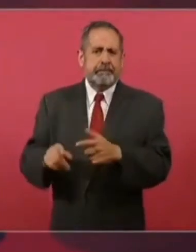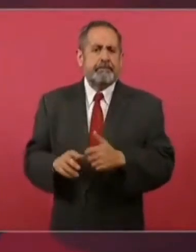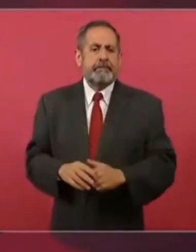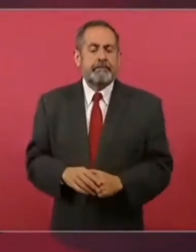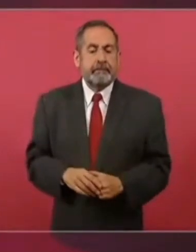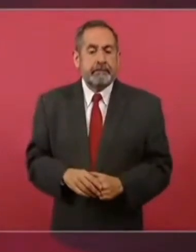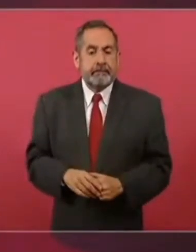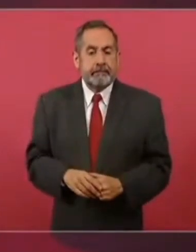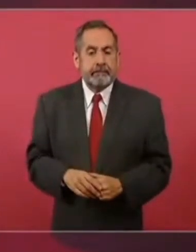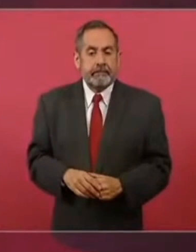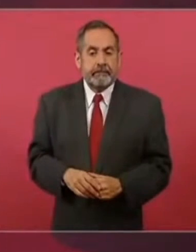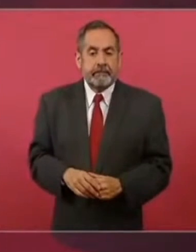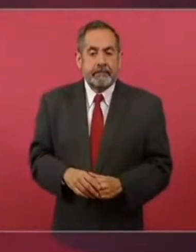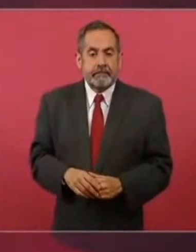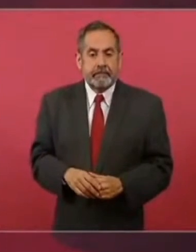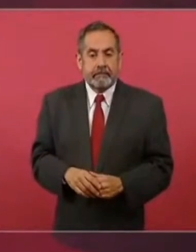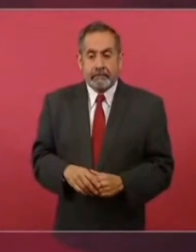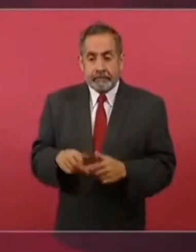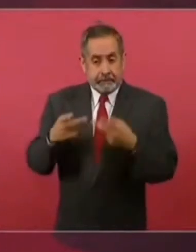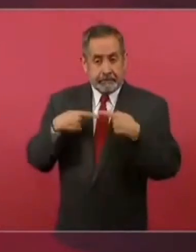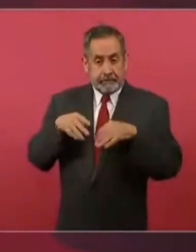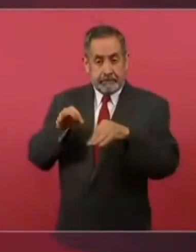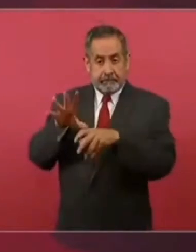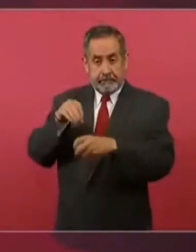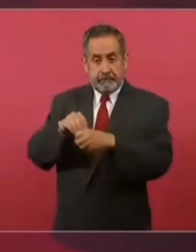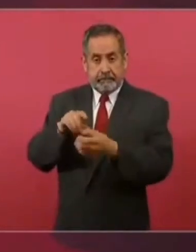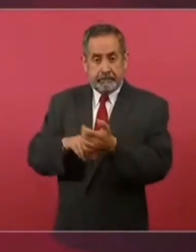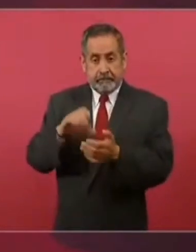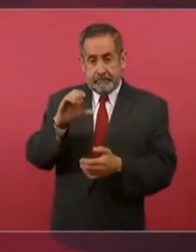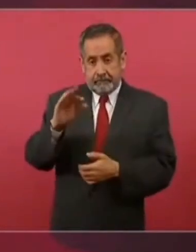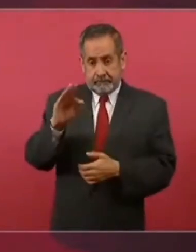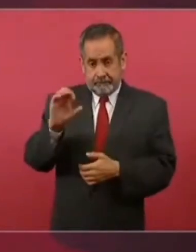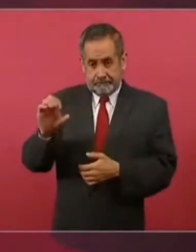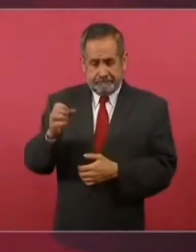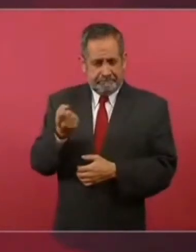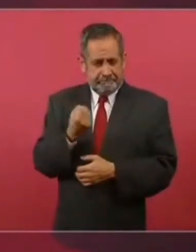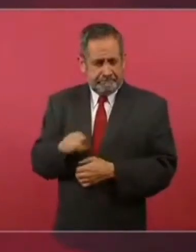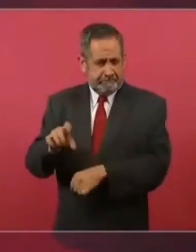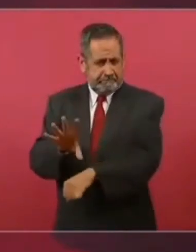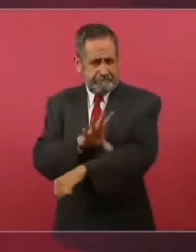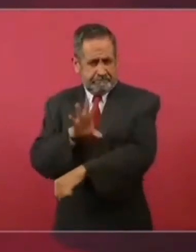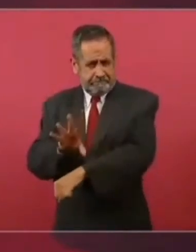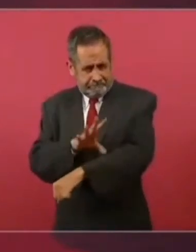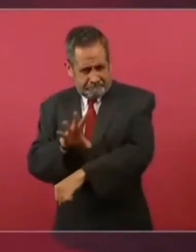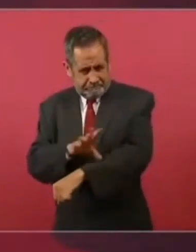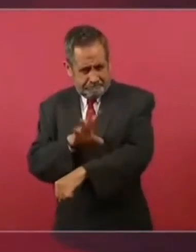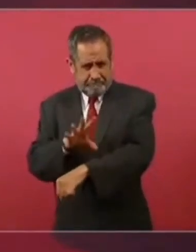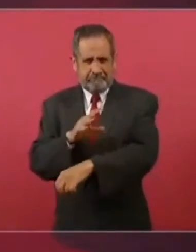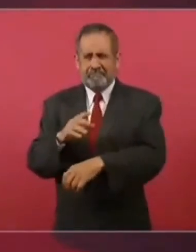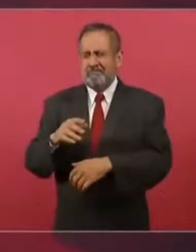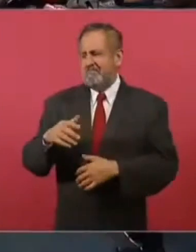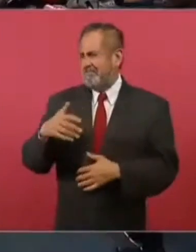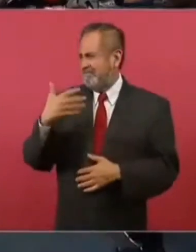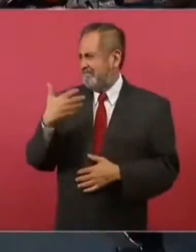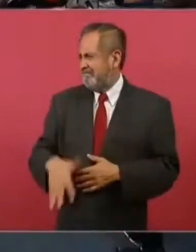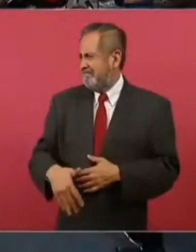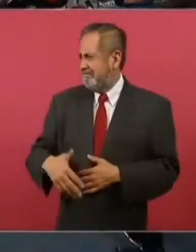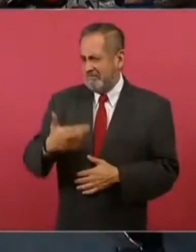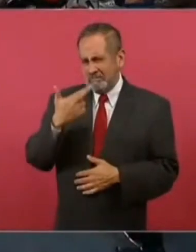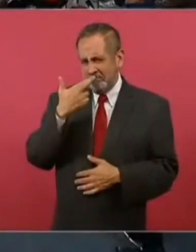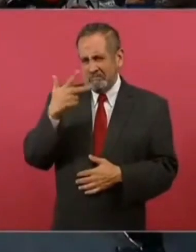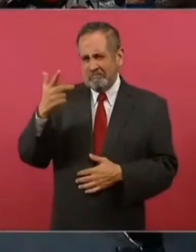los trabajadores electricistas son de lo mejor